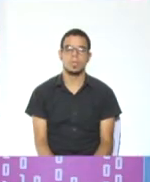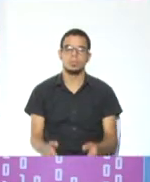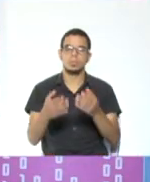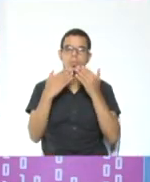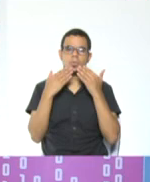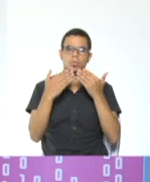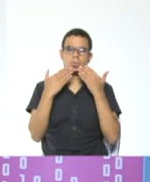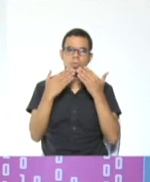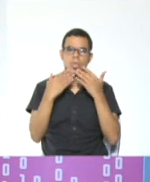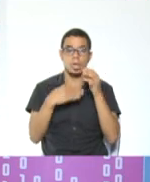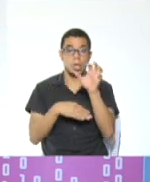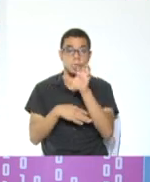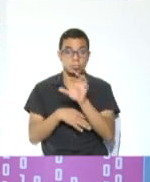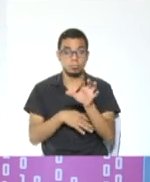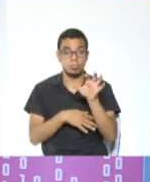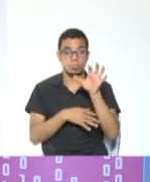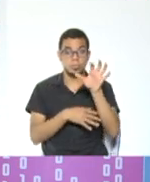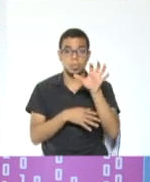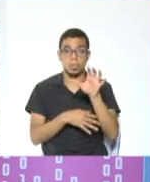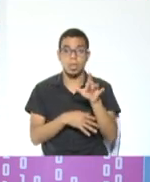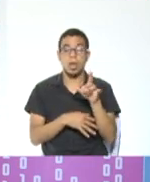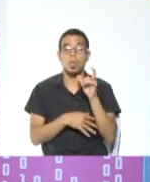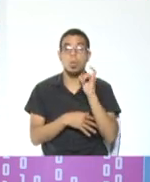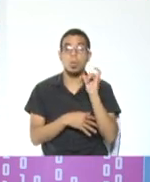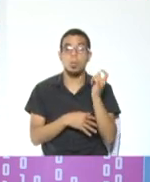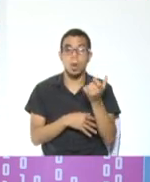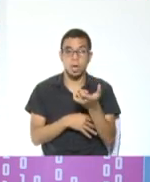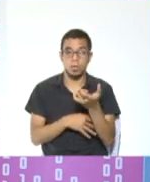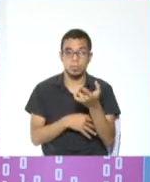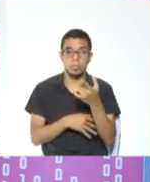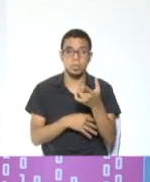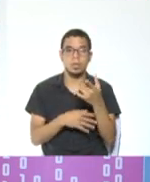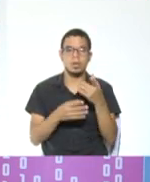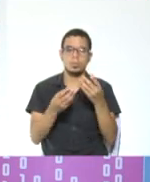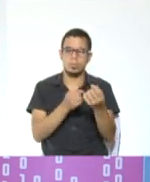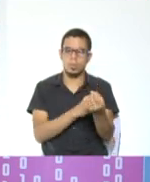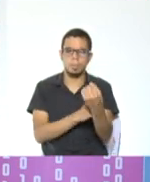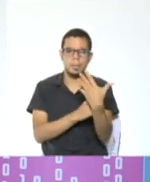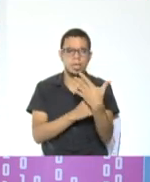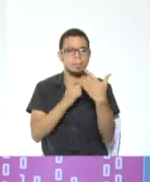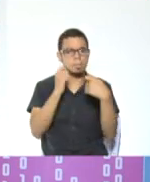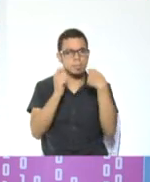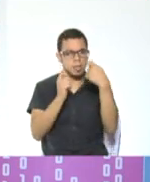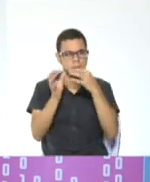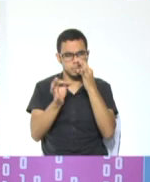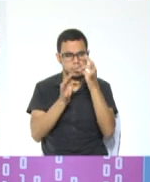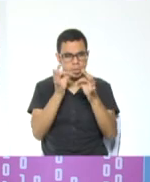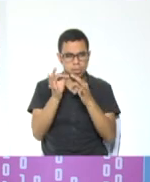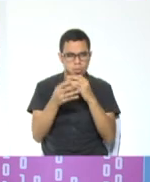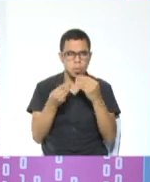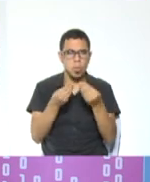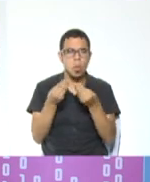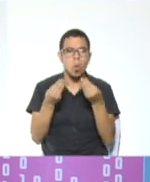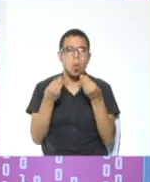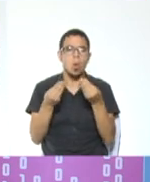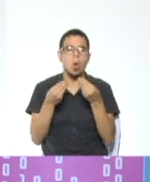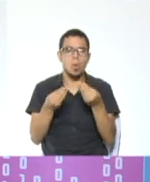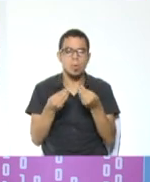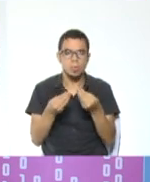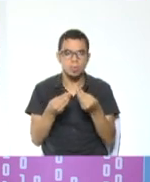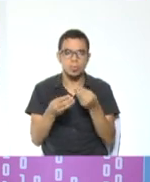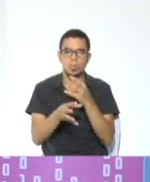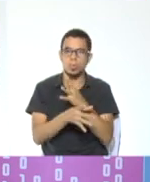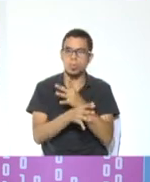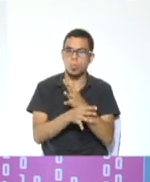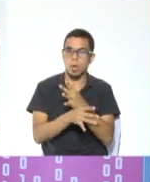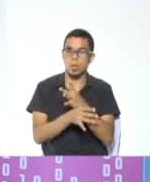Muchas gracias al CEBIT del Estado Guárico por la elaboración de este material, el cual nos enseña cómo elaborar una actividad lúdica sobre